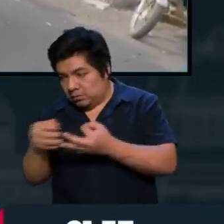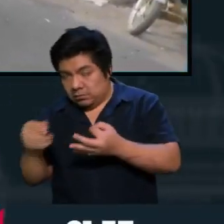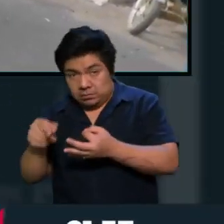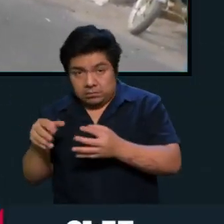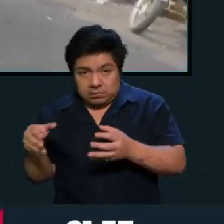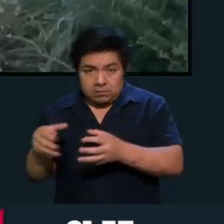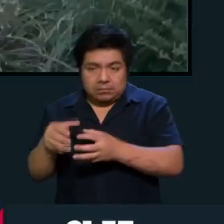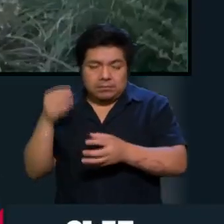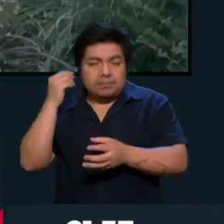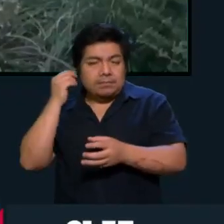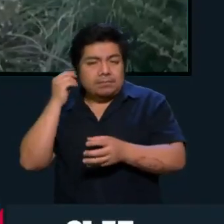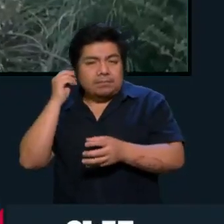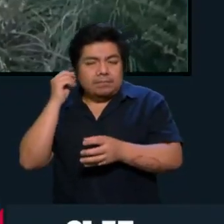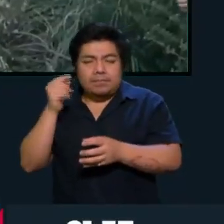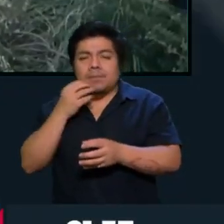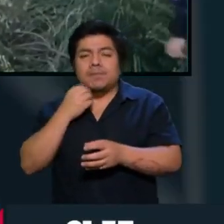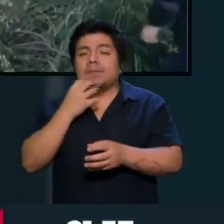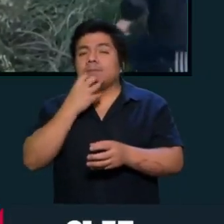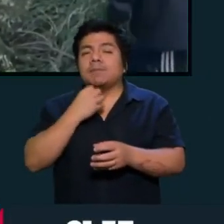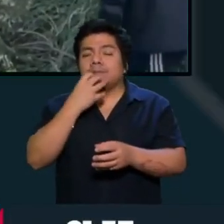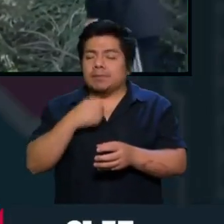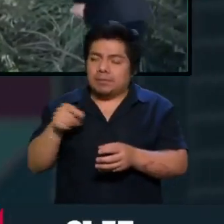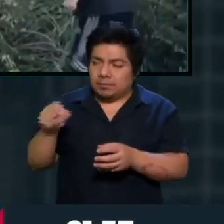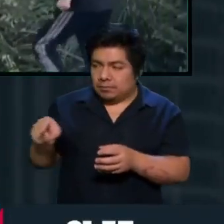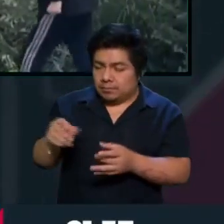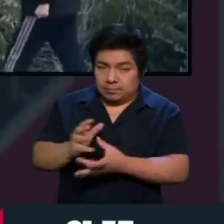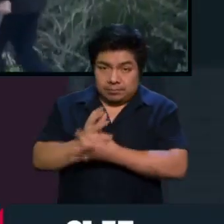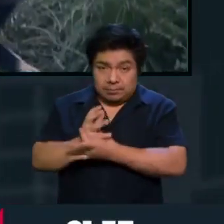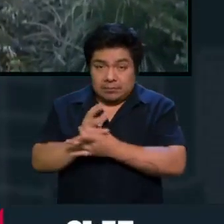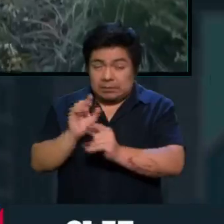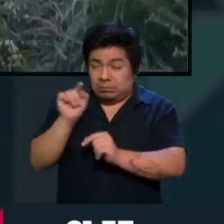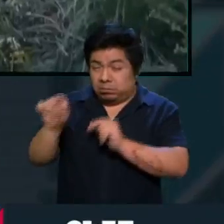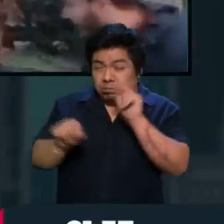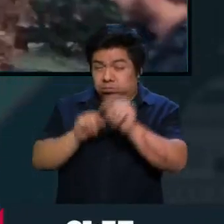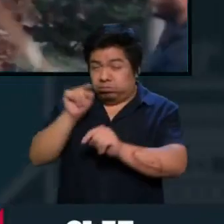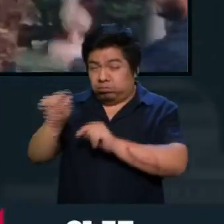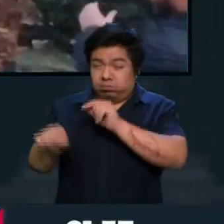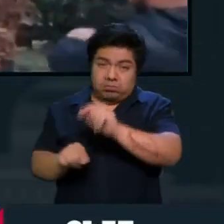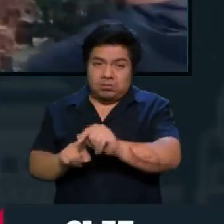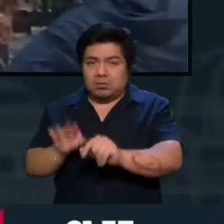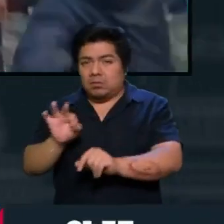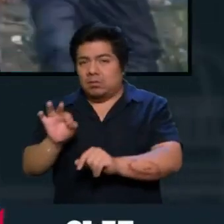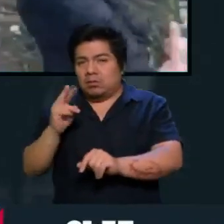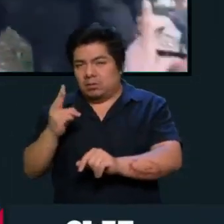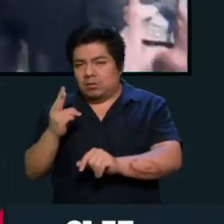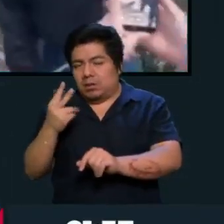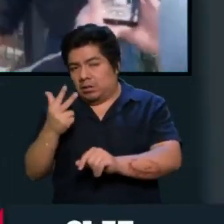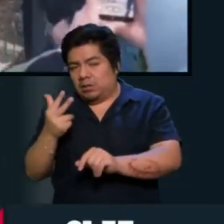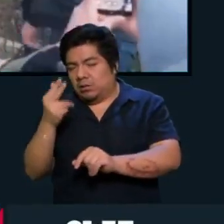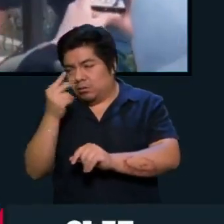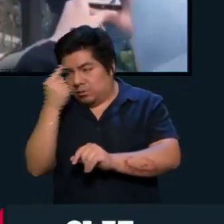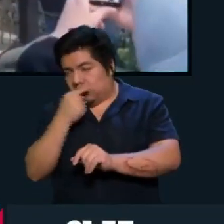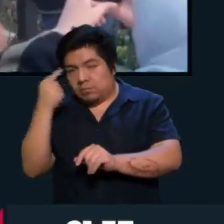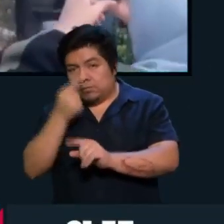anexión, Sí. y Israel, en este caso, también ha bombardeado en las últimas 48